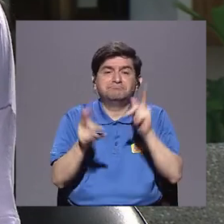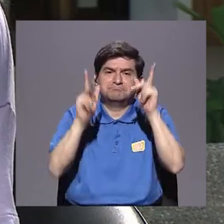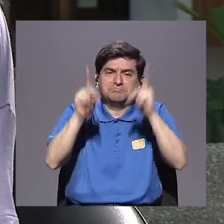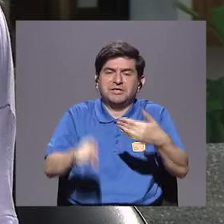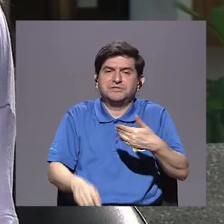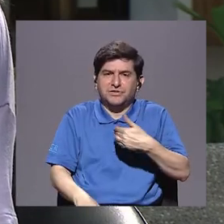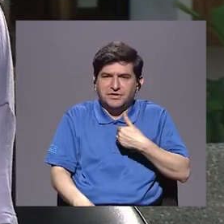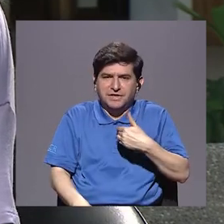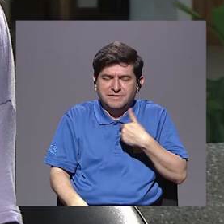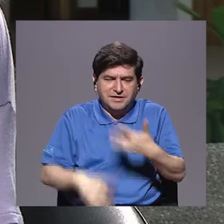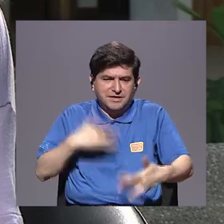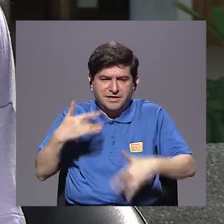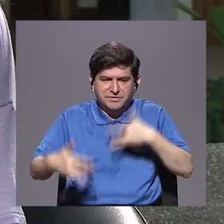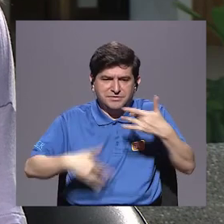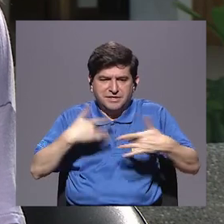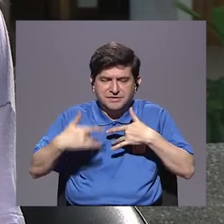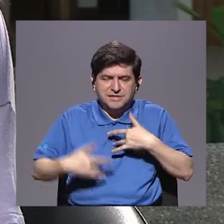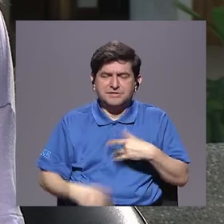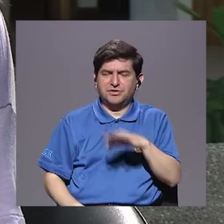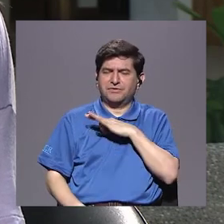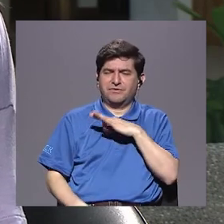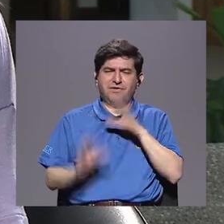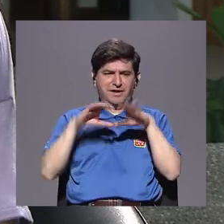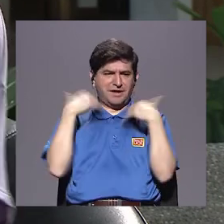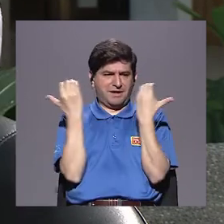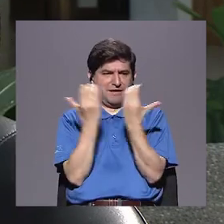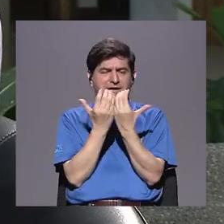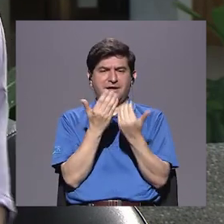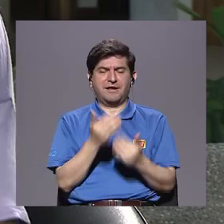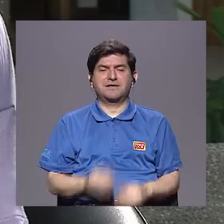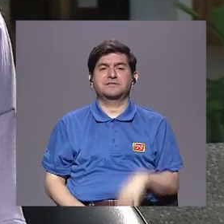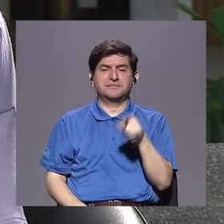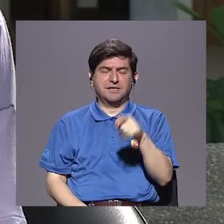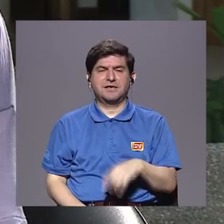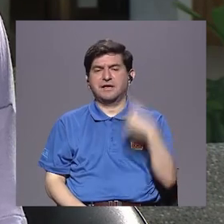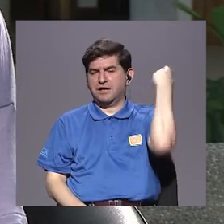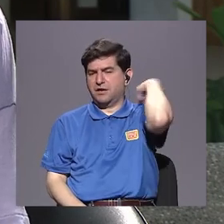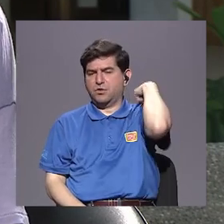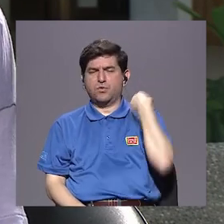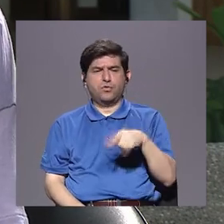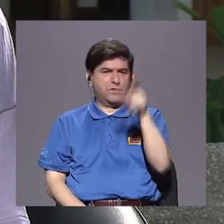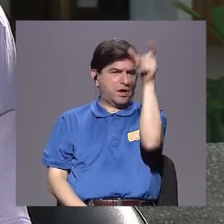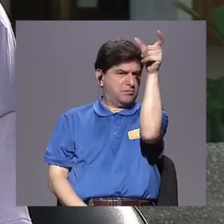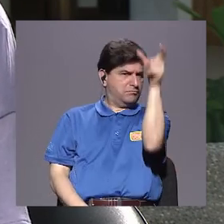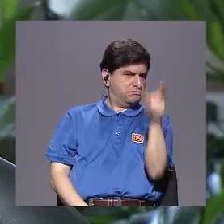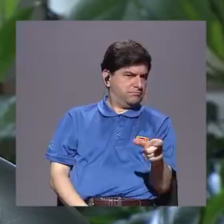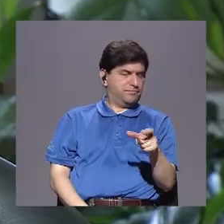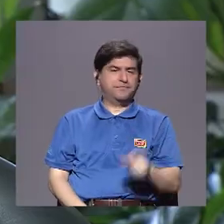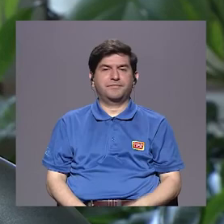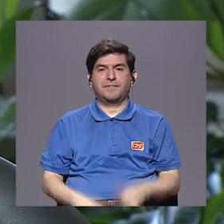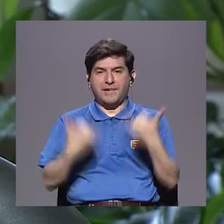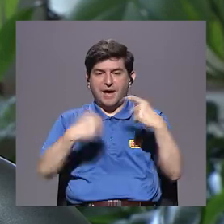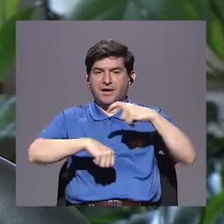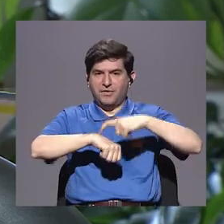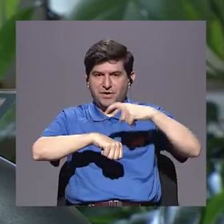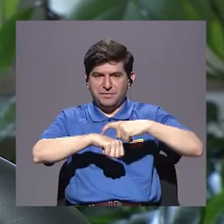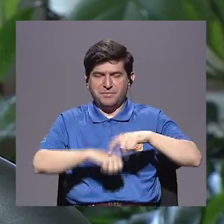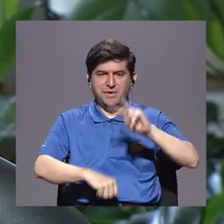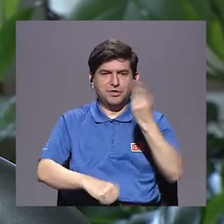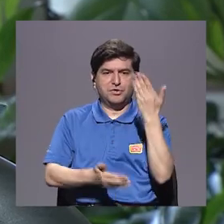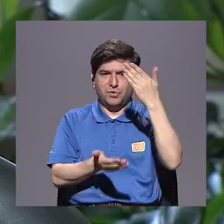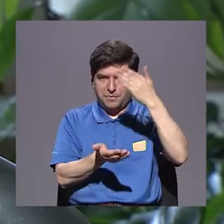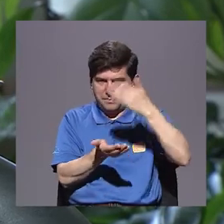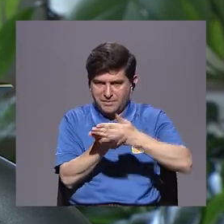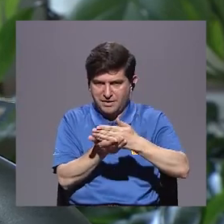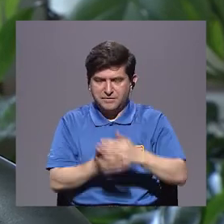la persona va a sentir un bienestar en la clase y va a alinear su columna. Bueno, es momento de hacer